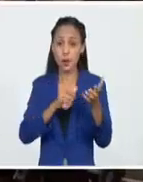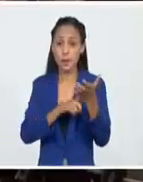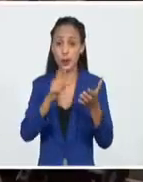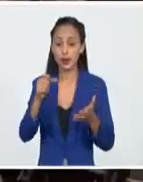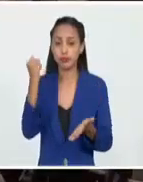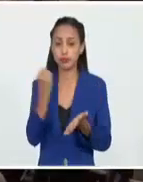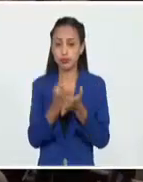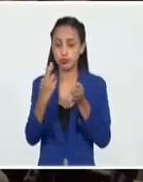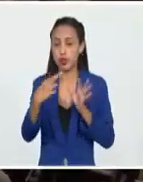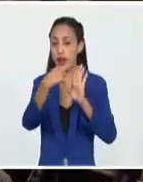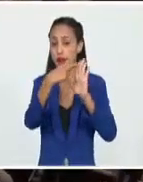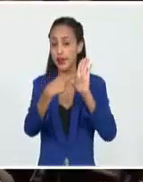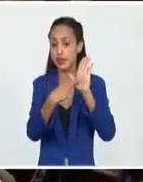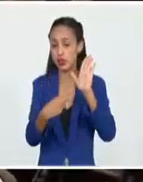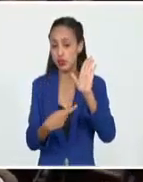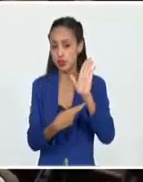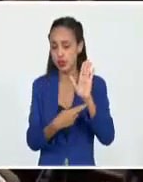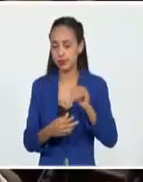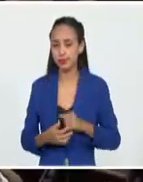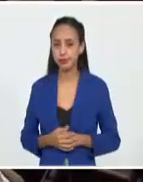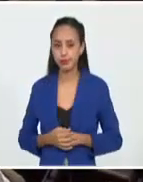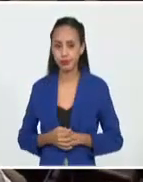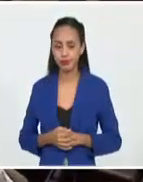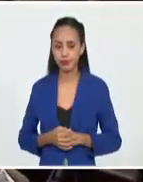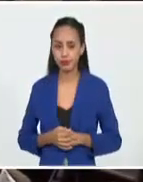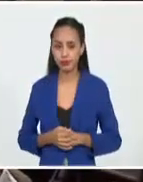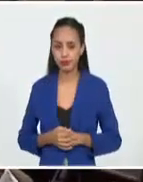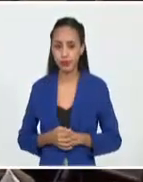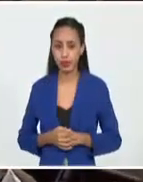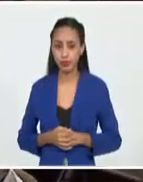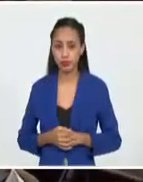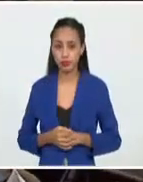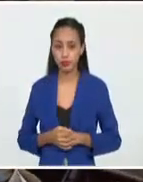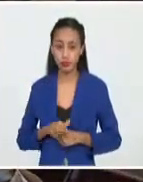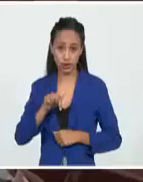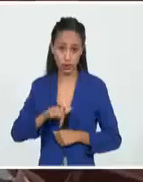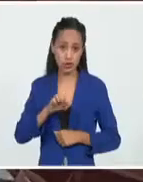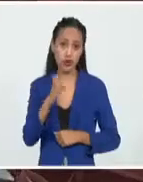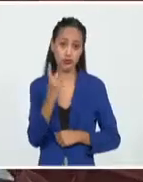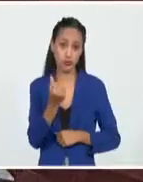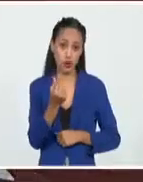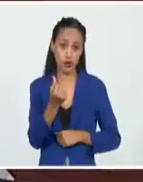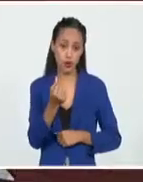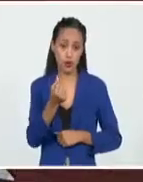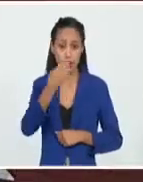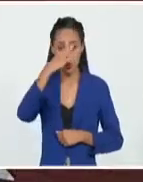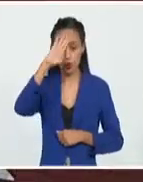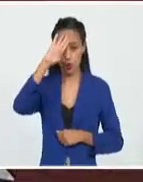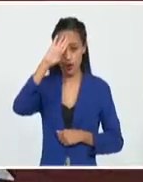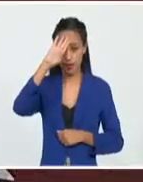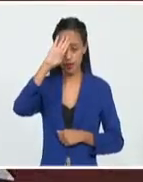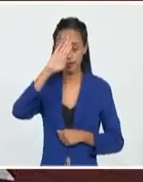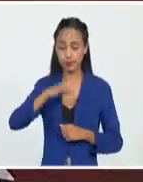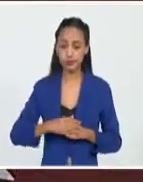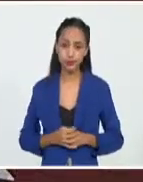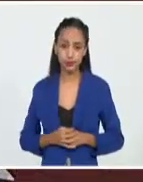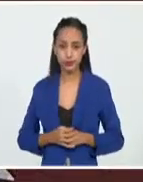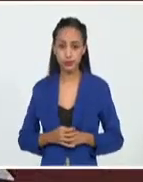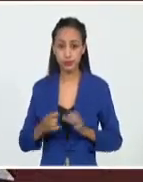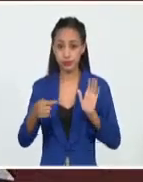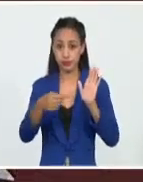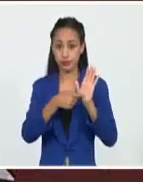las resoluciones actualización de la conceptualización del modelo económico y social cubano de desarrollo socialista y estado